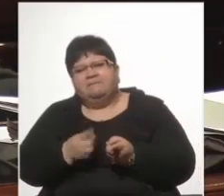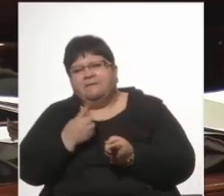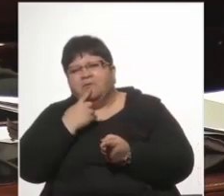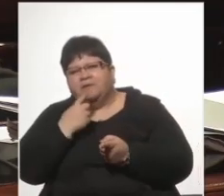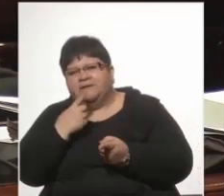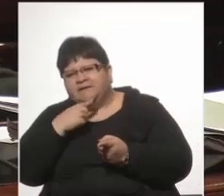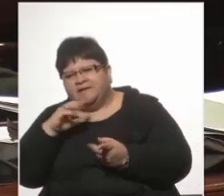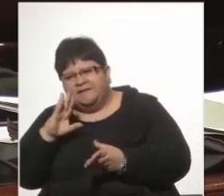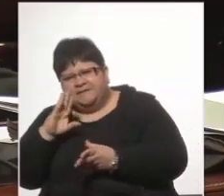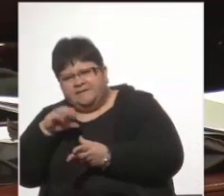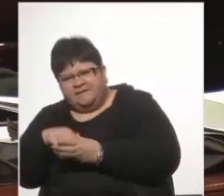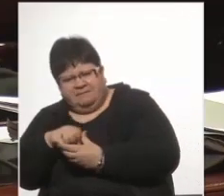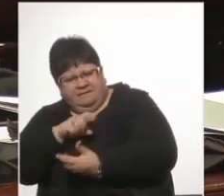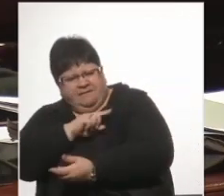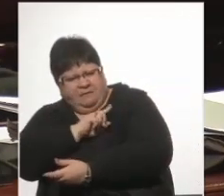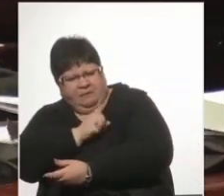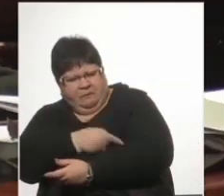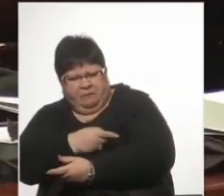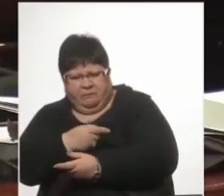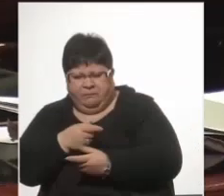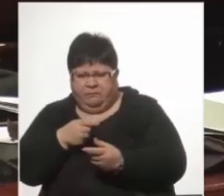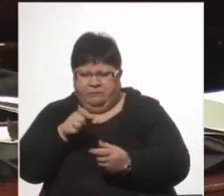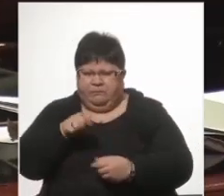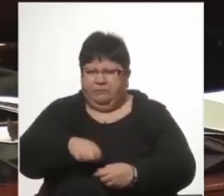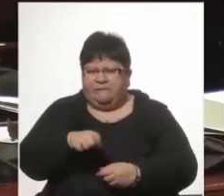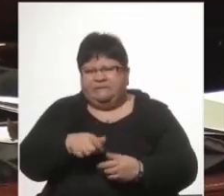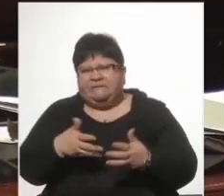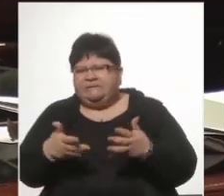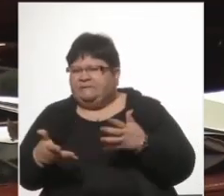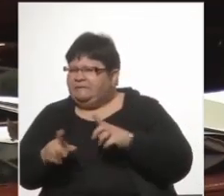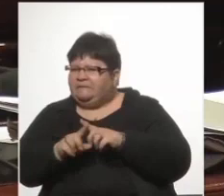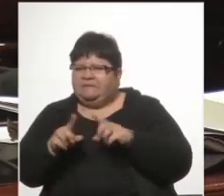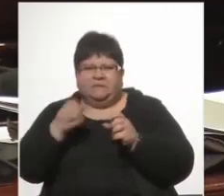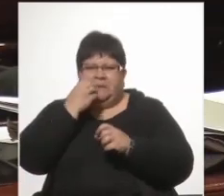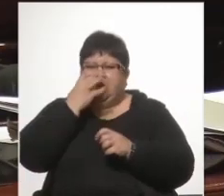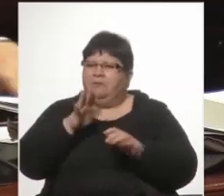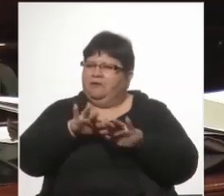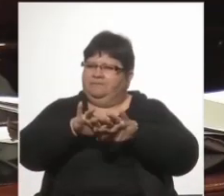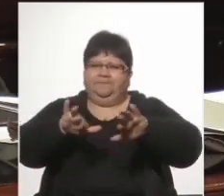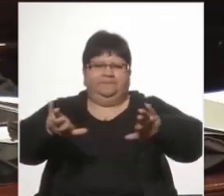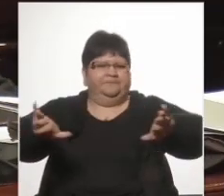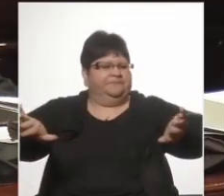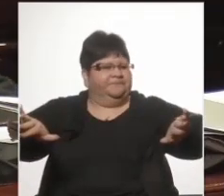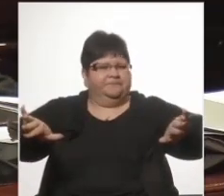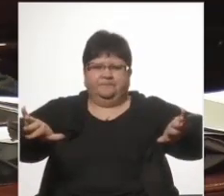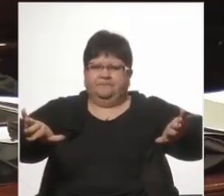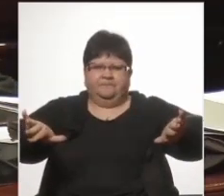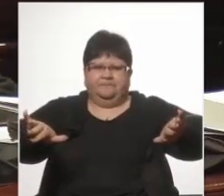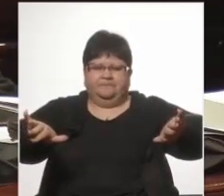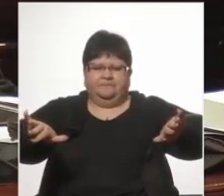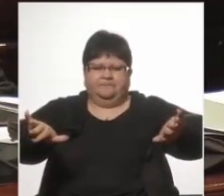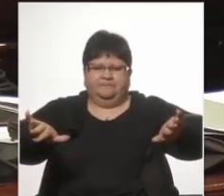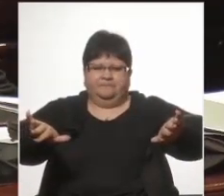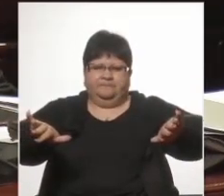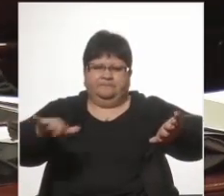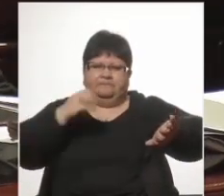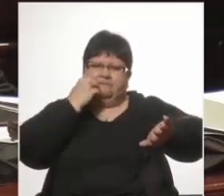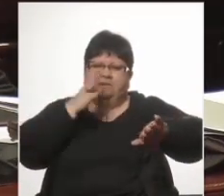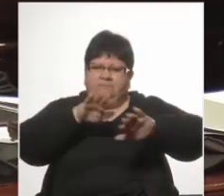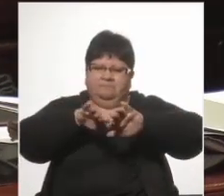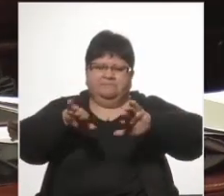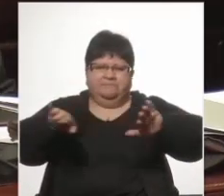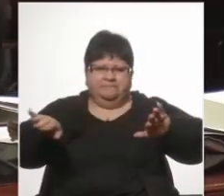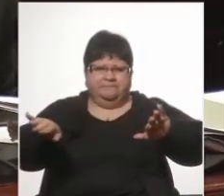hace ya mucho tiempo por ese camino que le hace mal a la justicia y que le hace mal a la política.